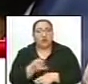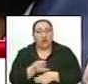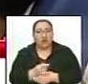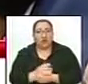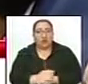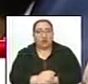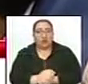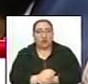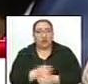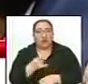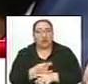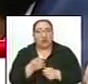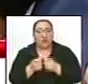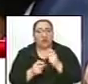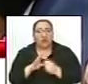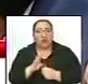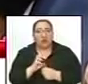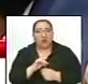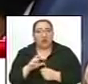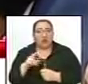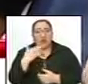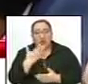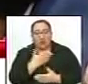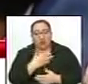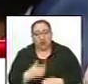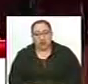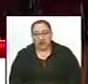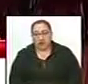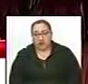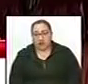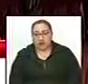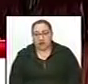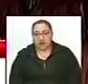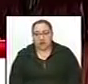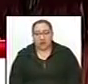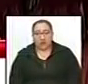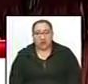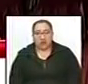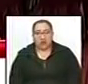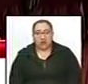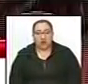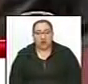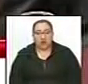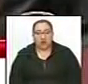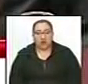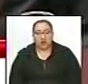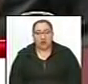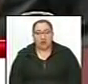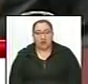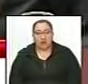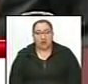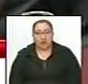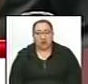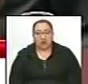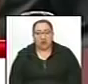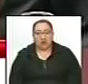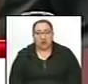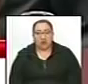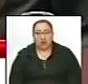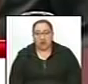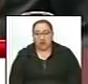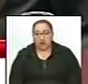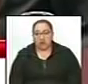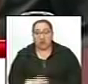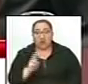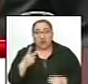acusación contra el congresista Becerril. Gracias, señor presidente. Gracias, congresista Ceballos. Para que continúe, congresista Mantilla, la